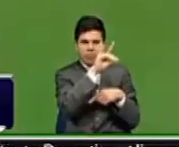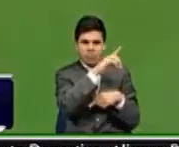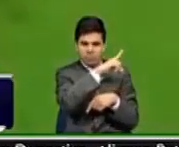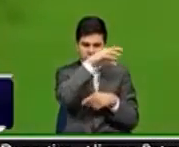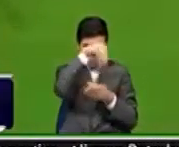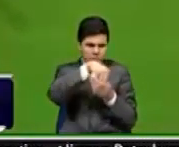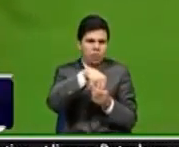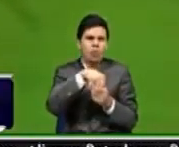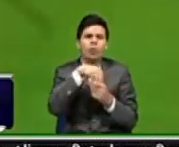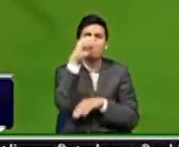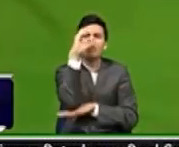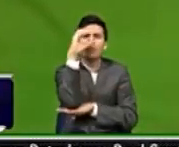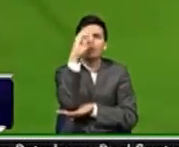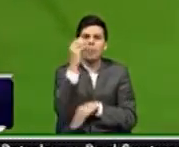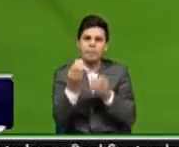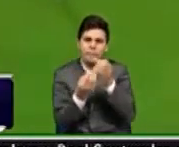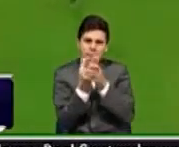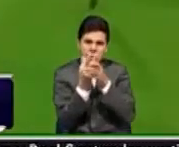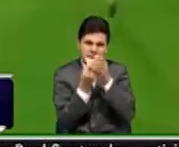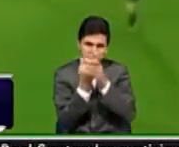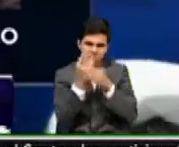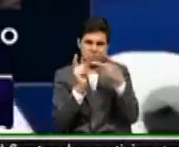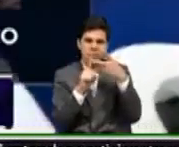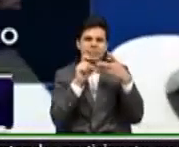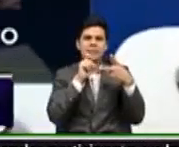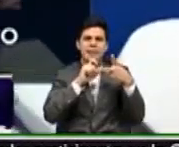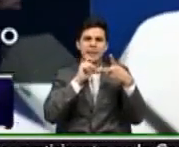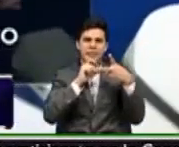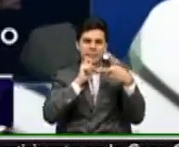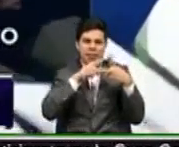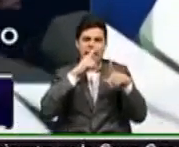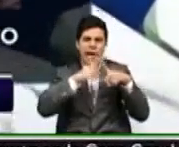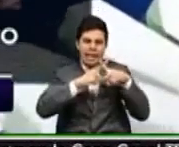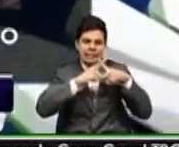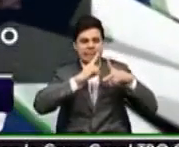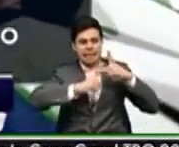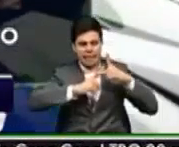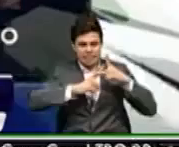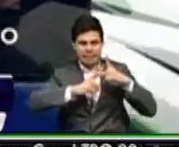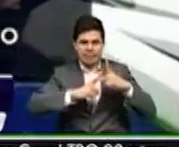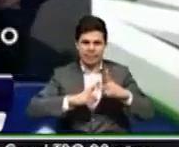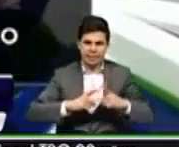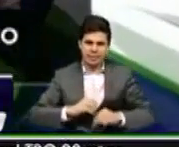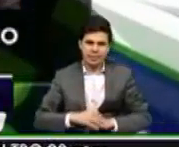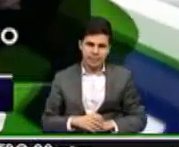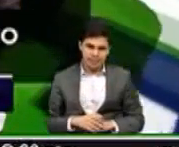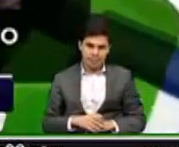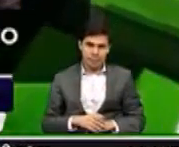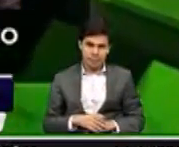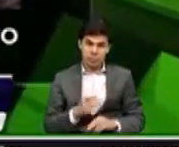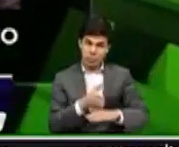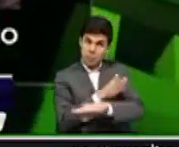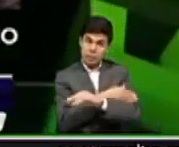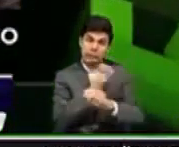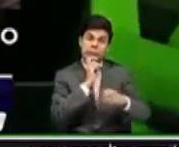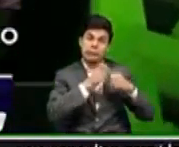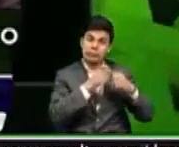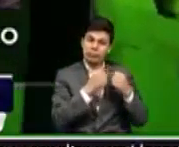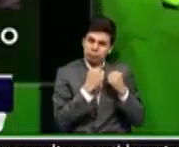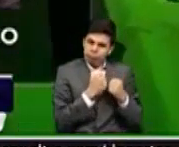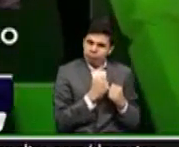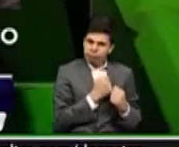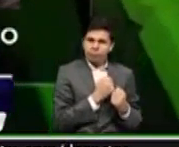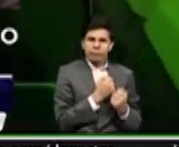Colombia había militado en Pasto y Santa Fe. Me gustó el desafío y sé cómo trabaja el profe Flavio, así que